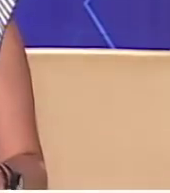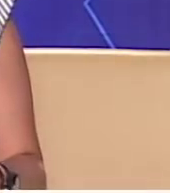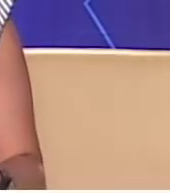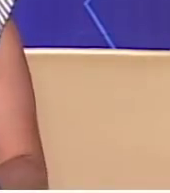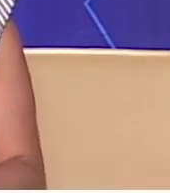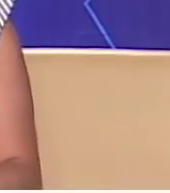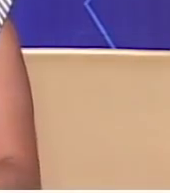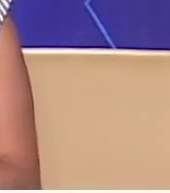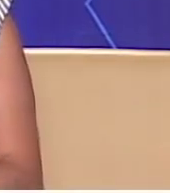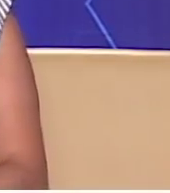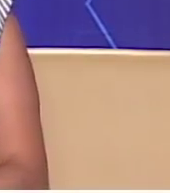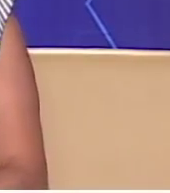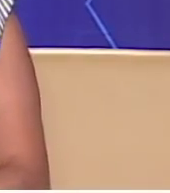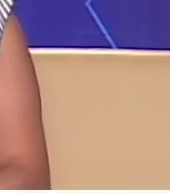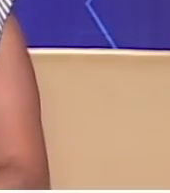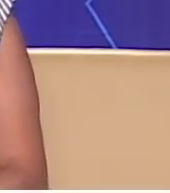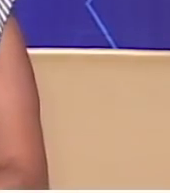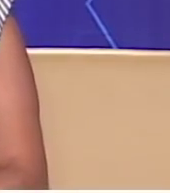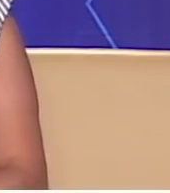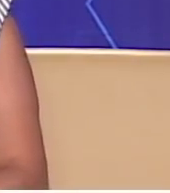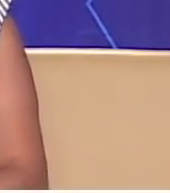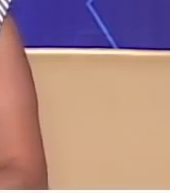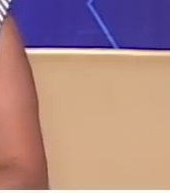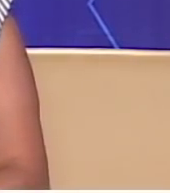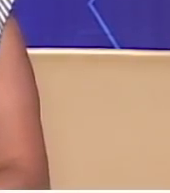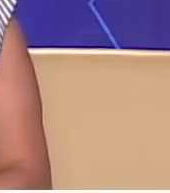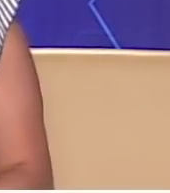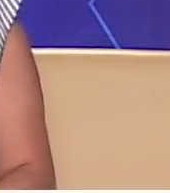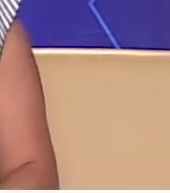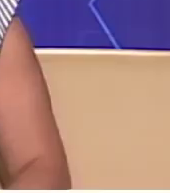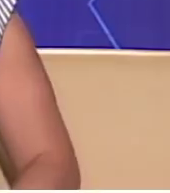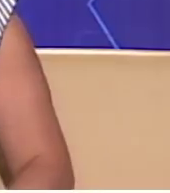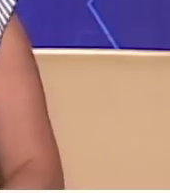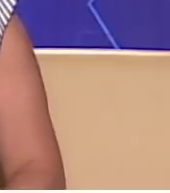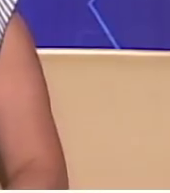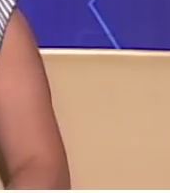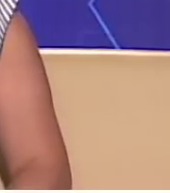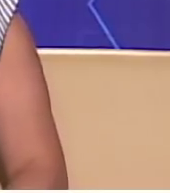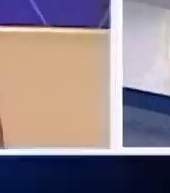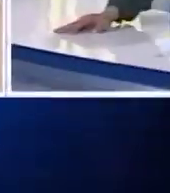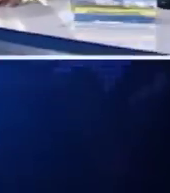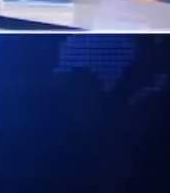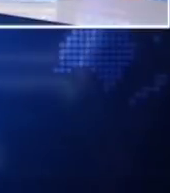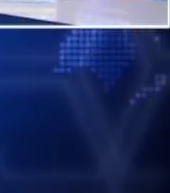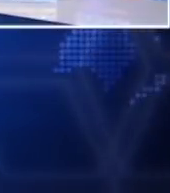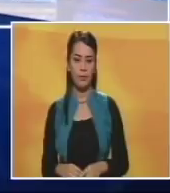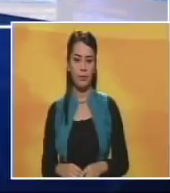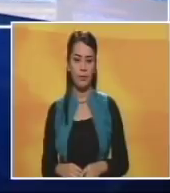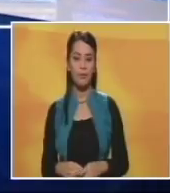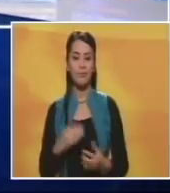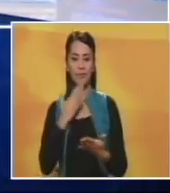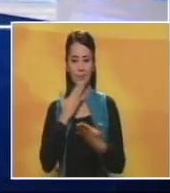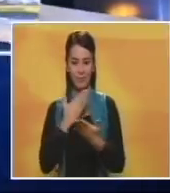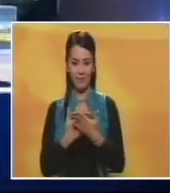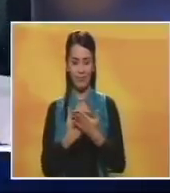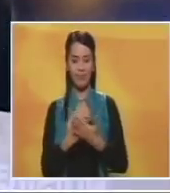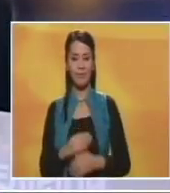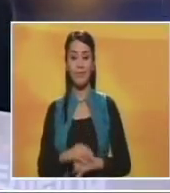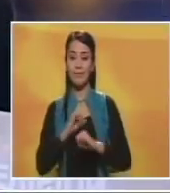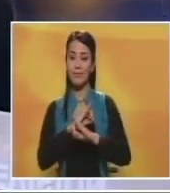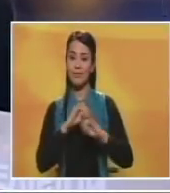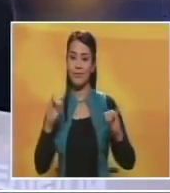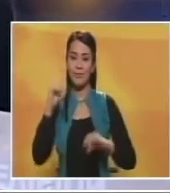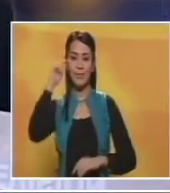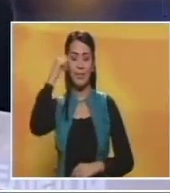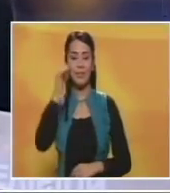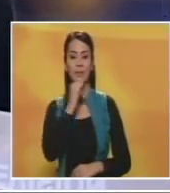por estar con nosotros. Mil gracias, Andrina, por la invitación. Y gracias a ustedes también. Que tengan todos muy buenas tardes. Milagros. Gracias, Andrina. Amigos, hasta aquí la